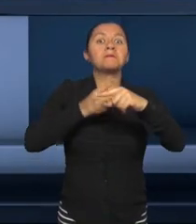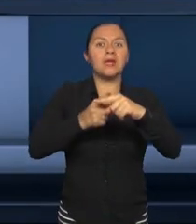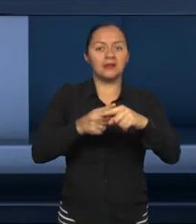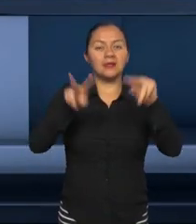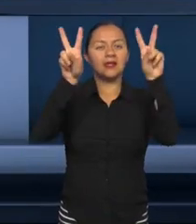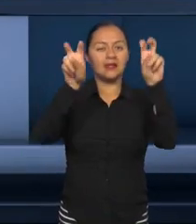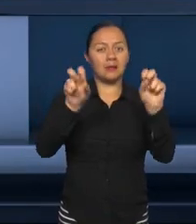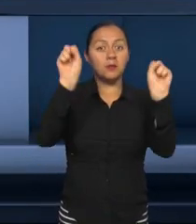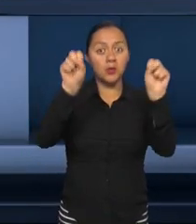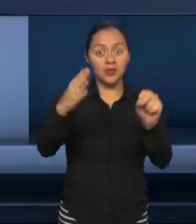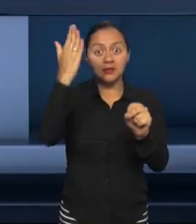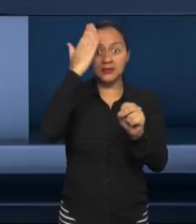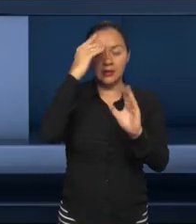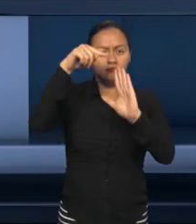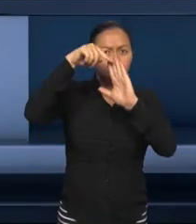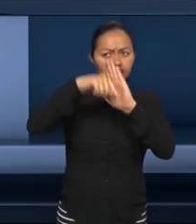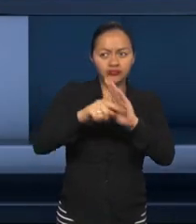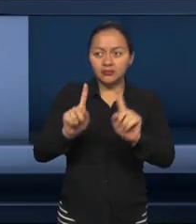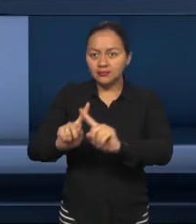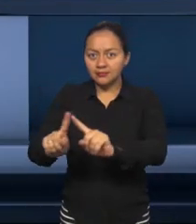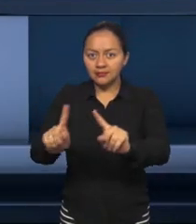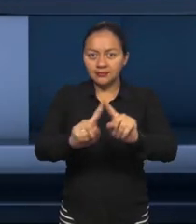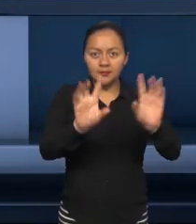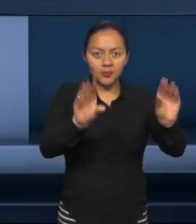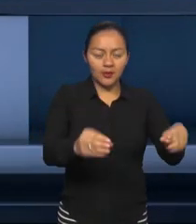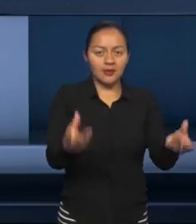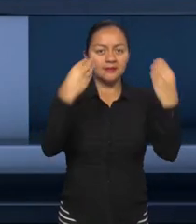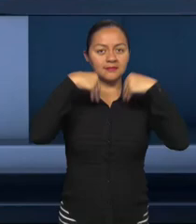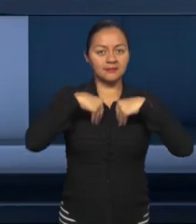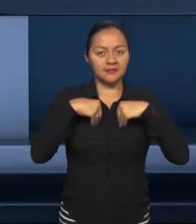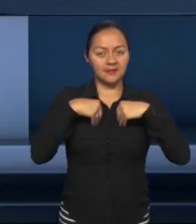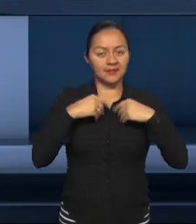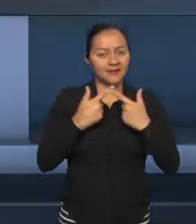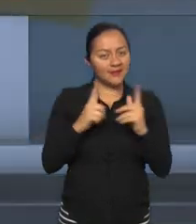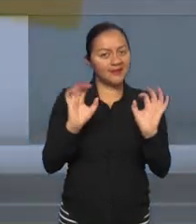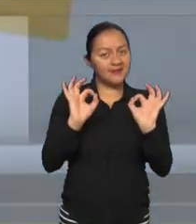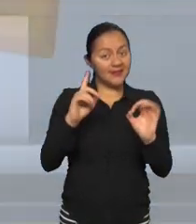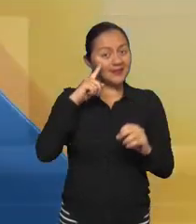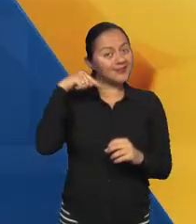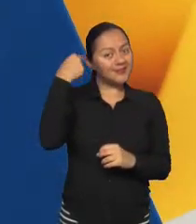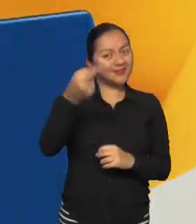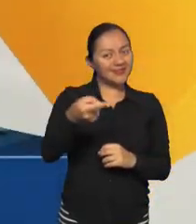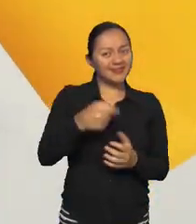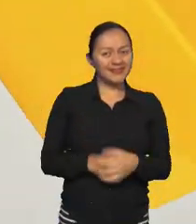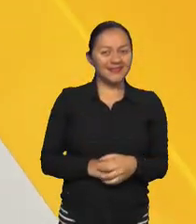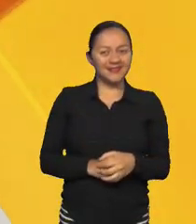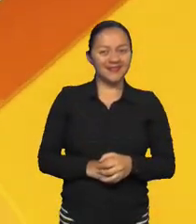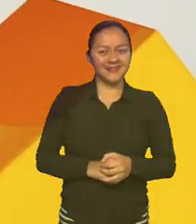nos permitirán entender la diversidad para poder vivir en libertad. Hasta la próxima.